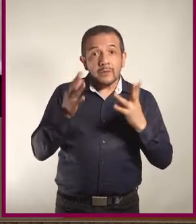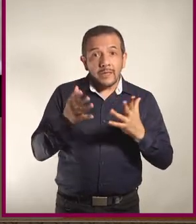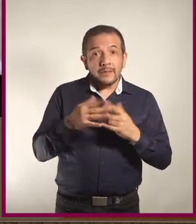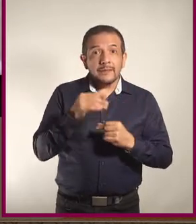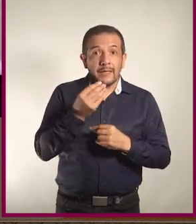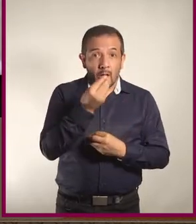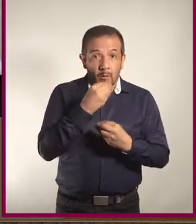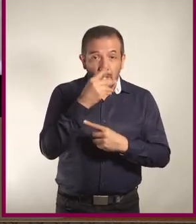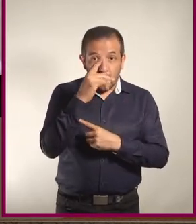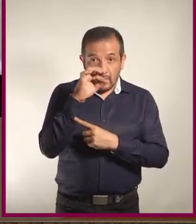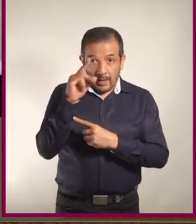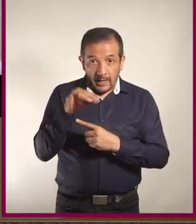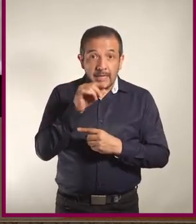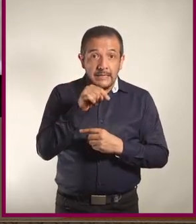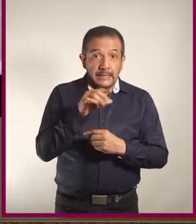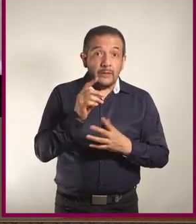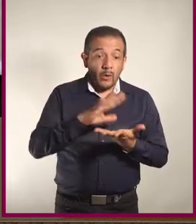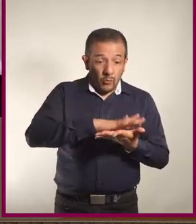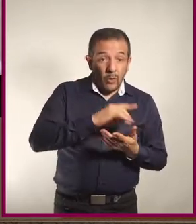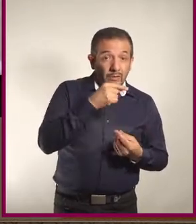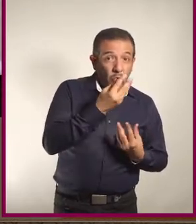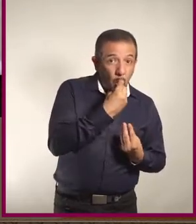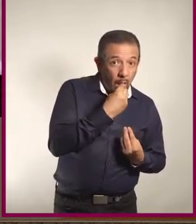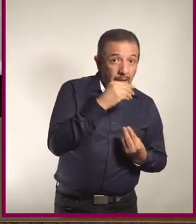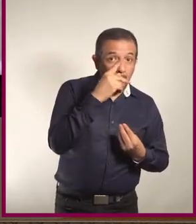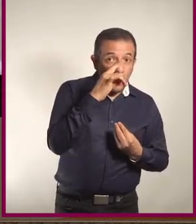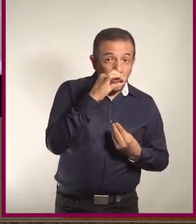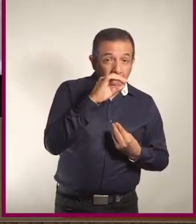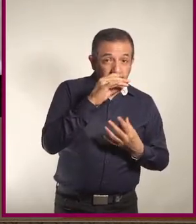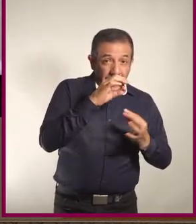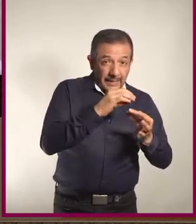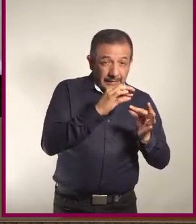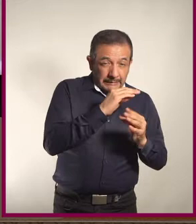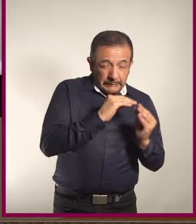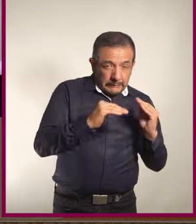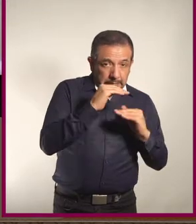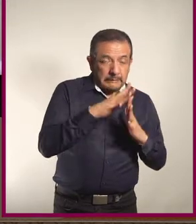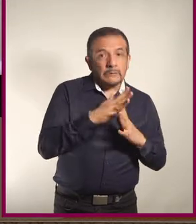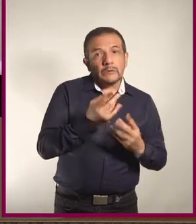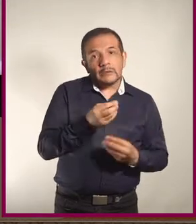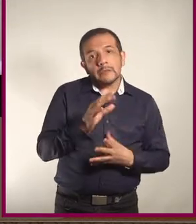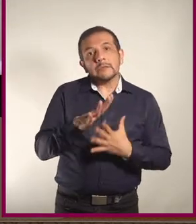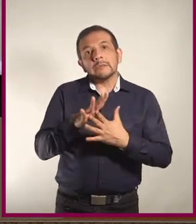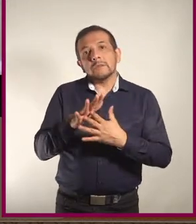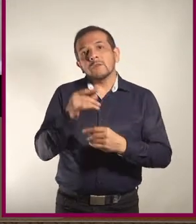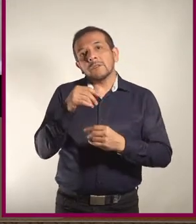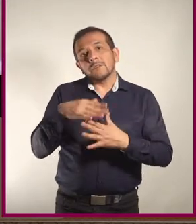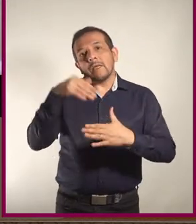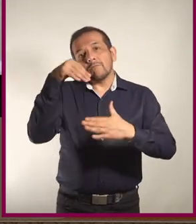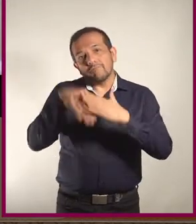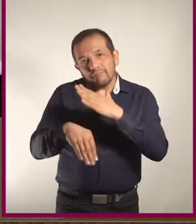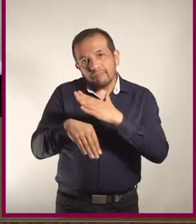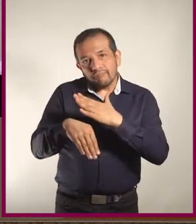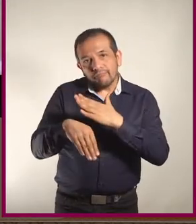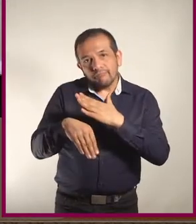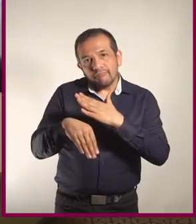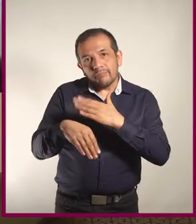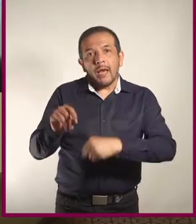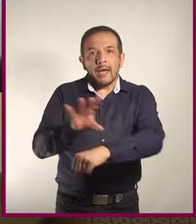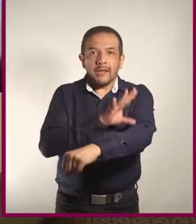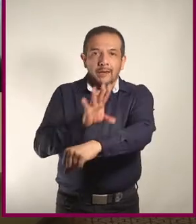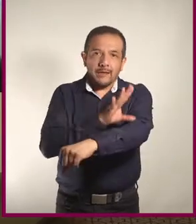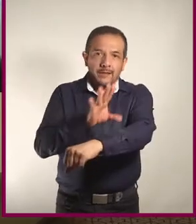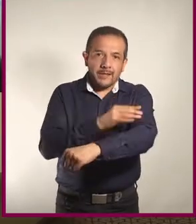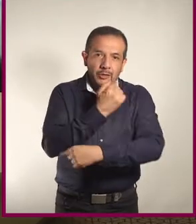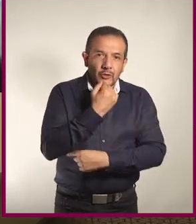deja y entonces se van a producir energía y por eso se llama la desnutrición energético-proteica, que